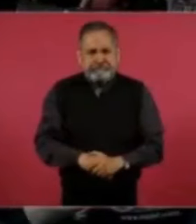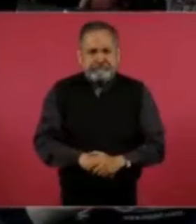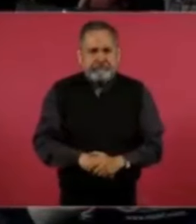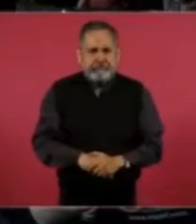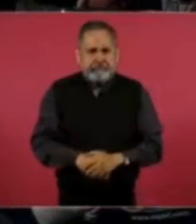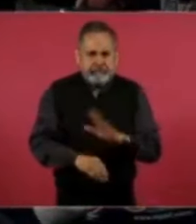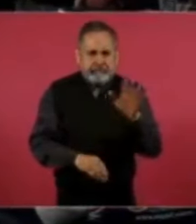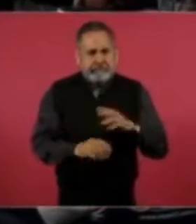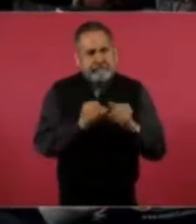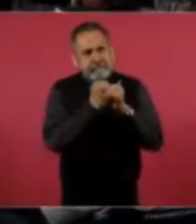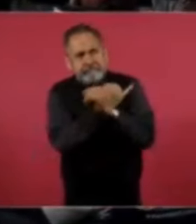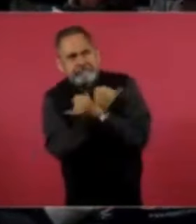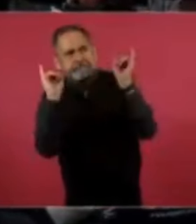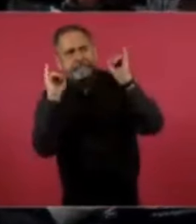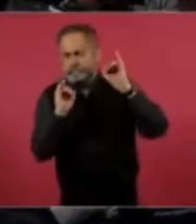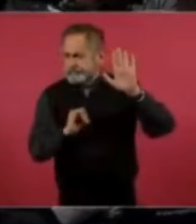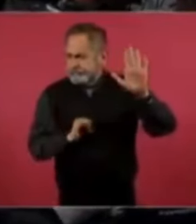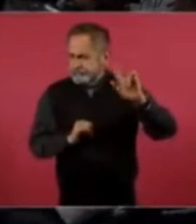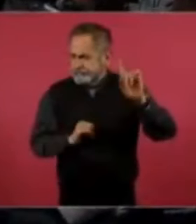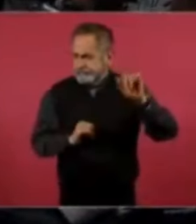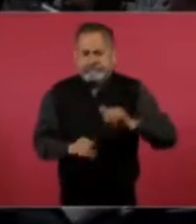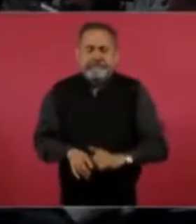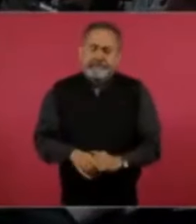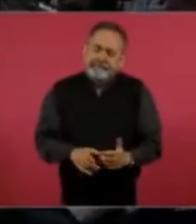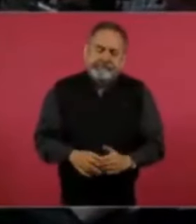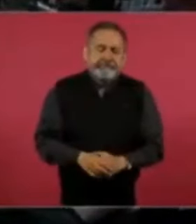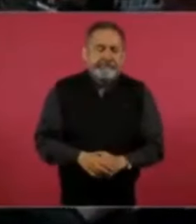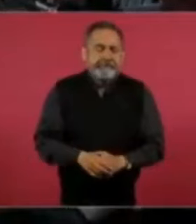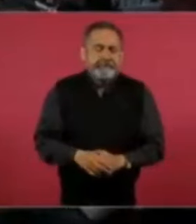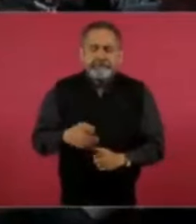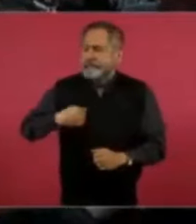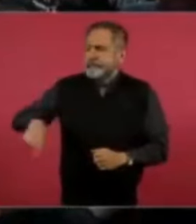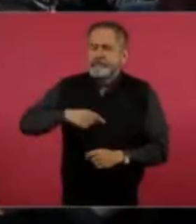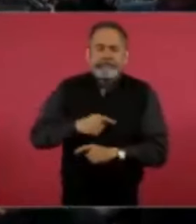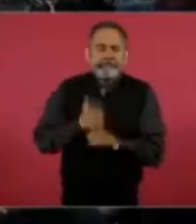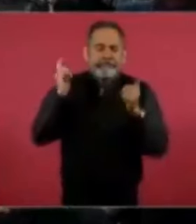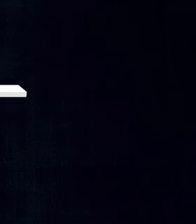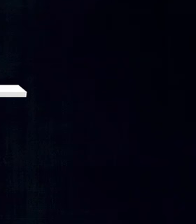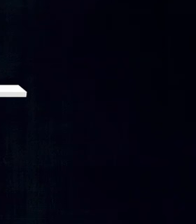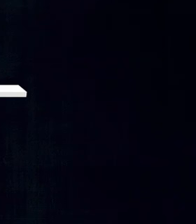entonces somos independientes Somos libres